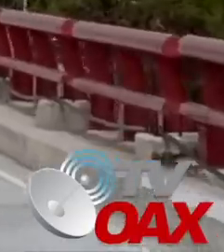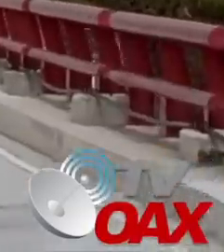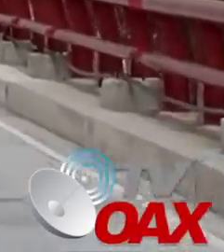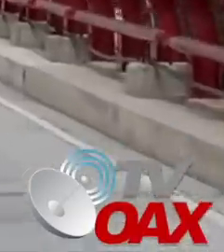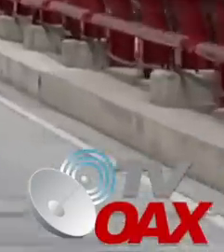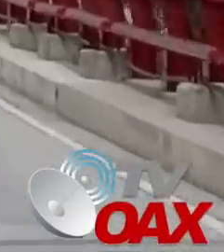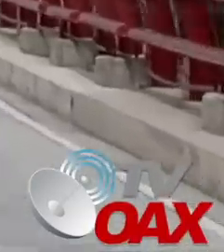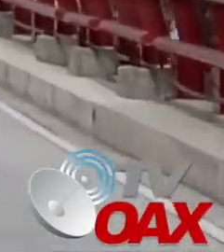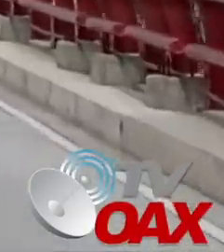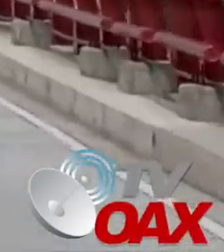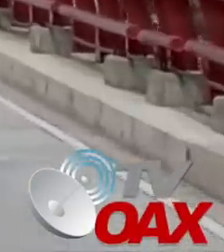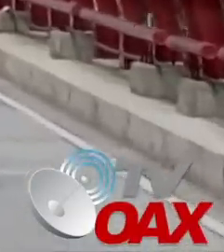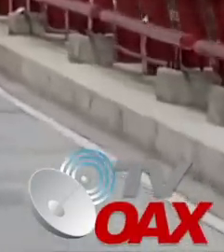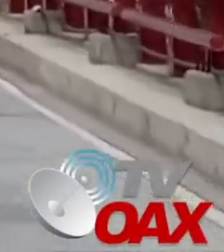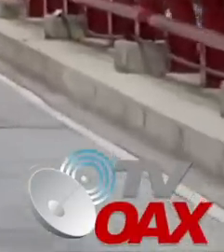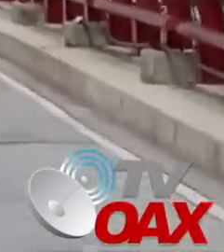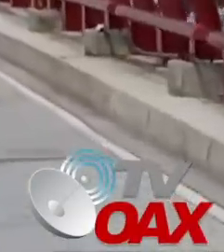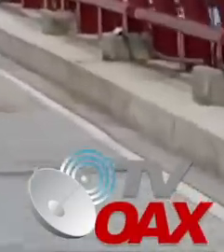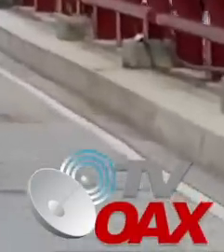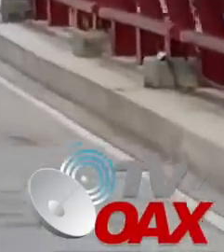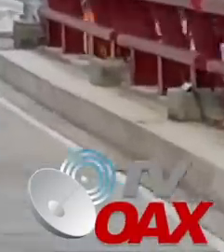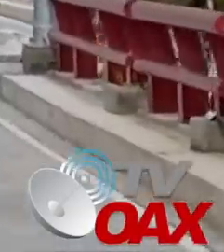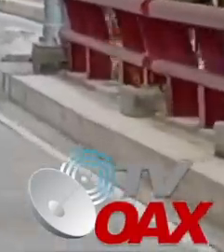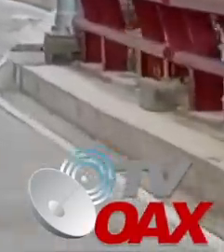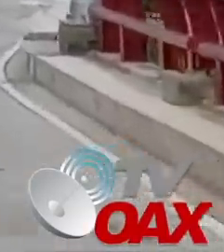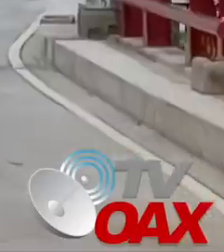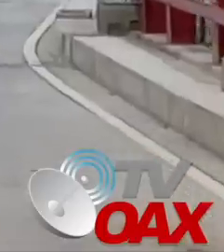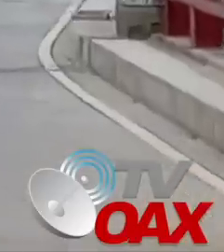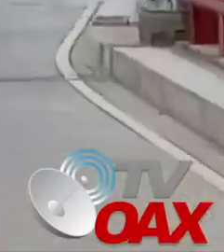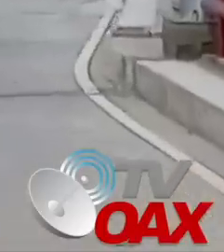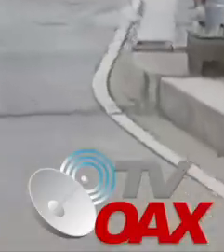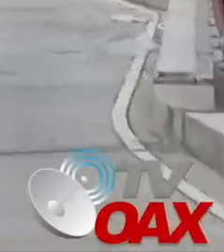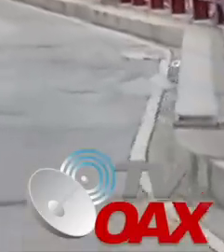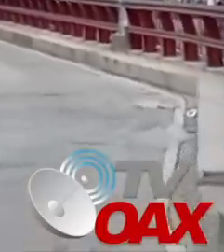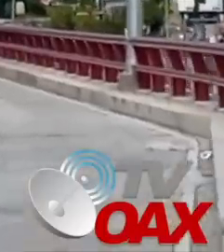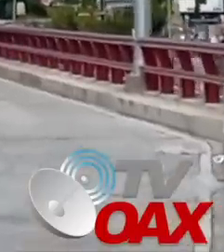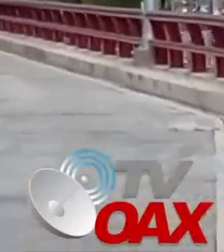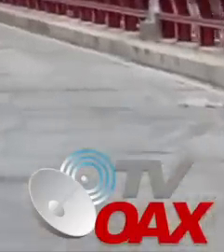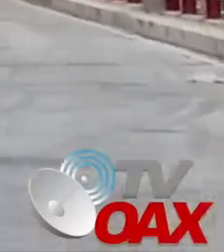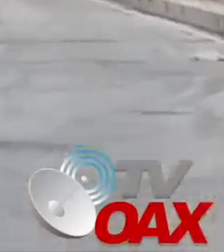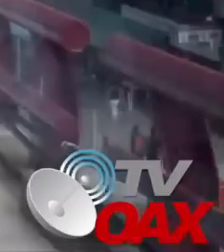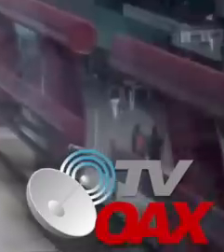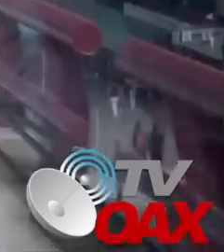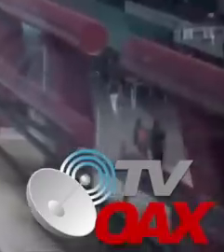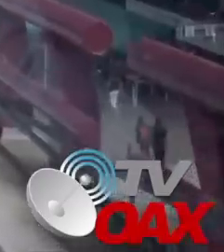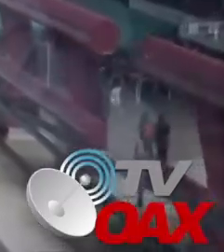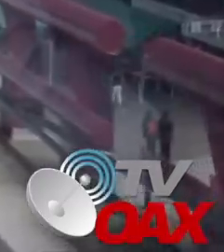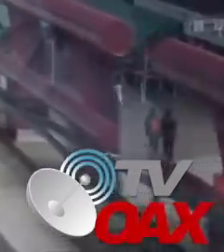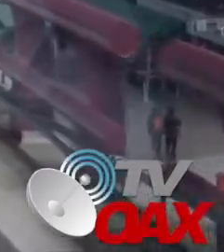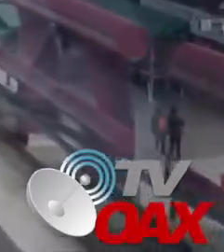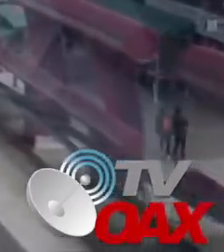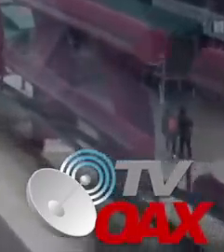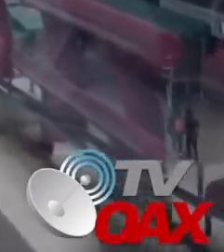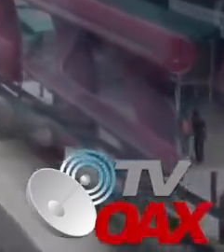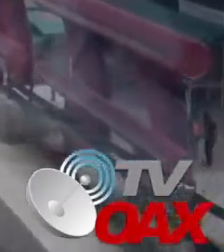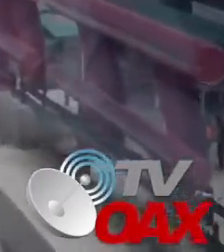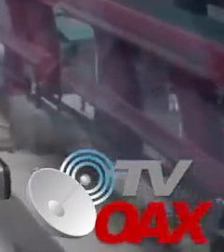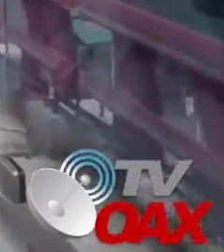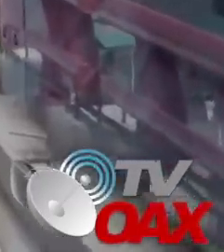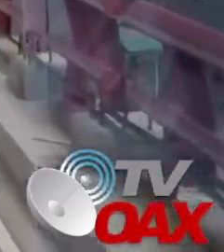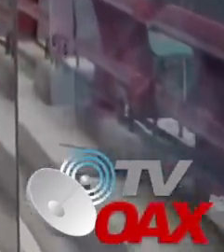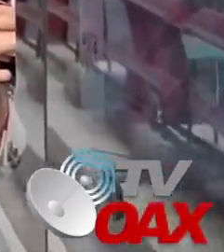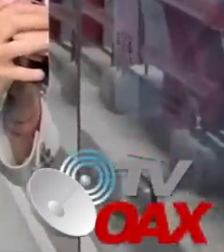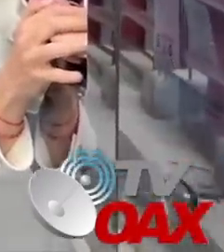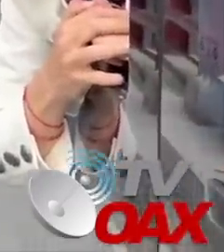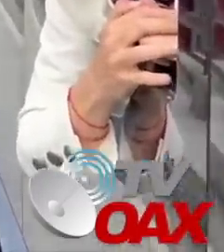de la alcaldía podrán disfrutar próximamente de un medio de transporte único en el mundo, que cuenta con